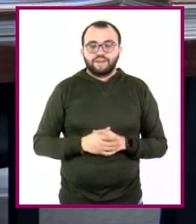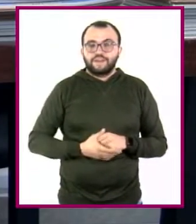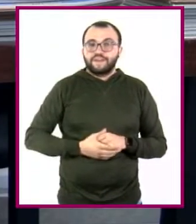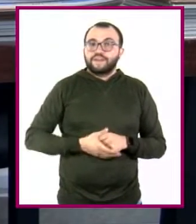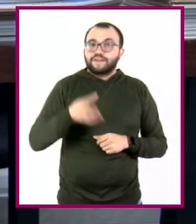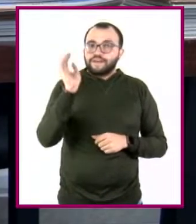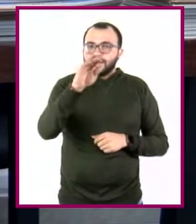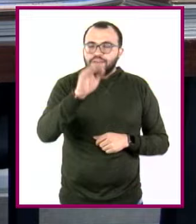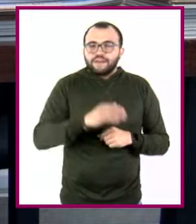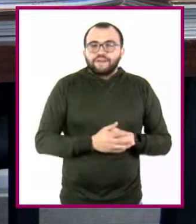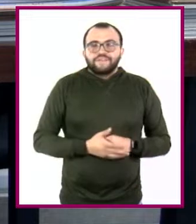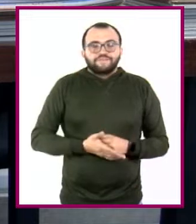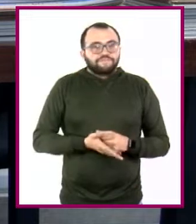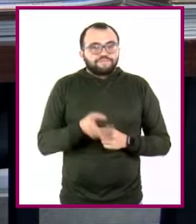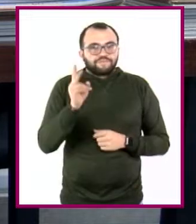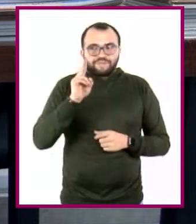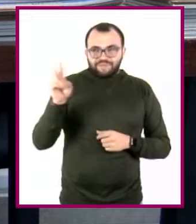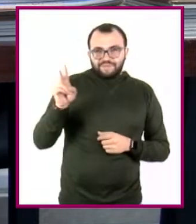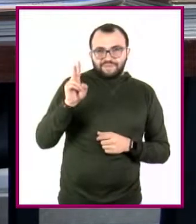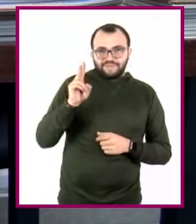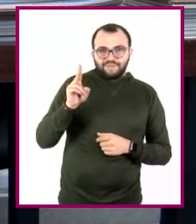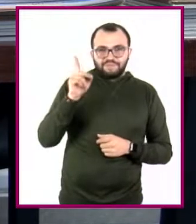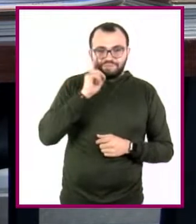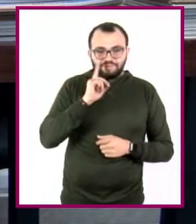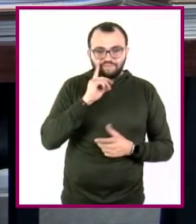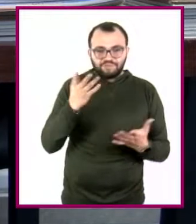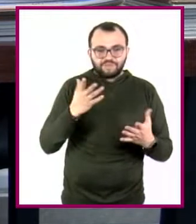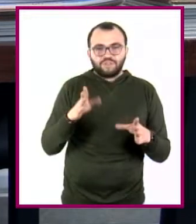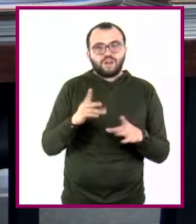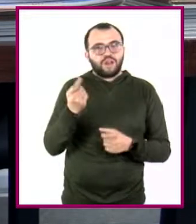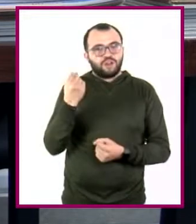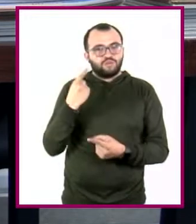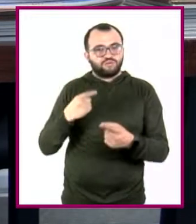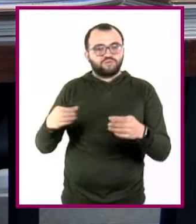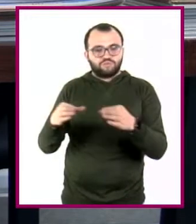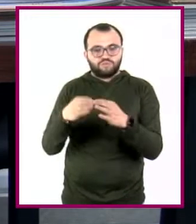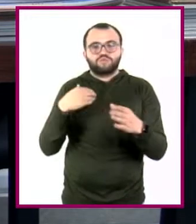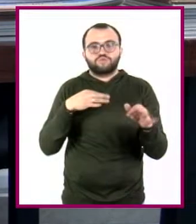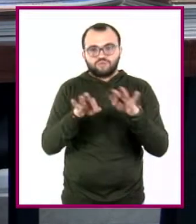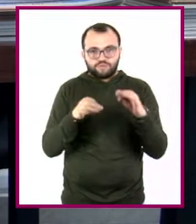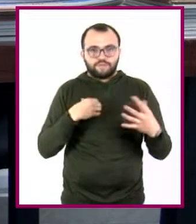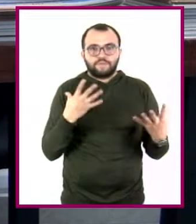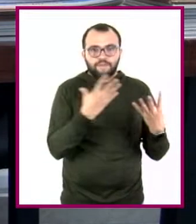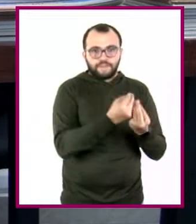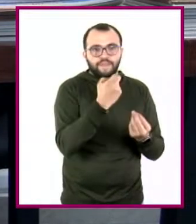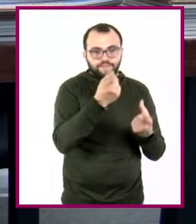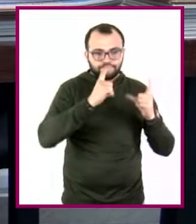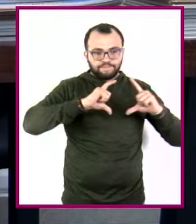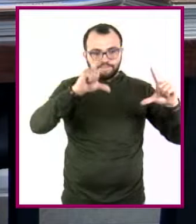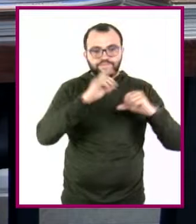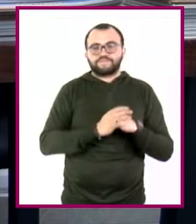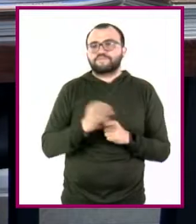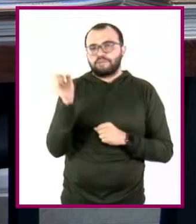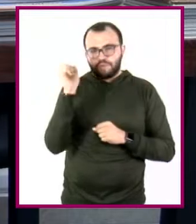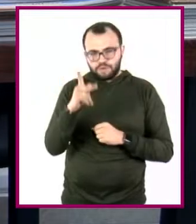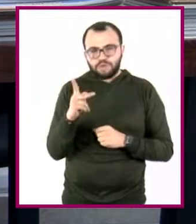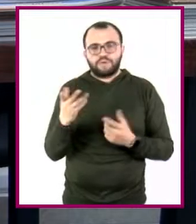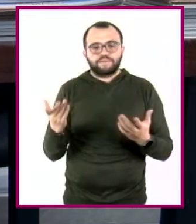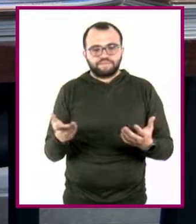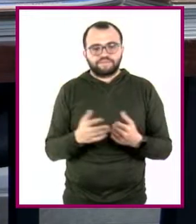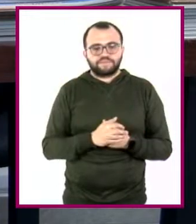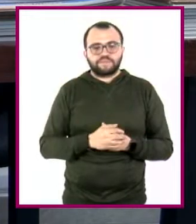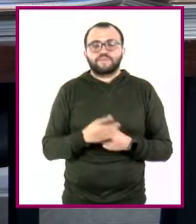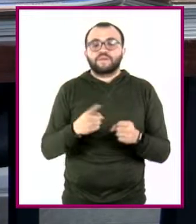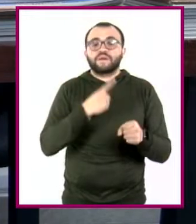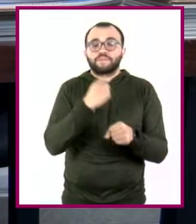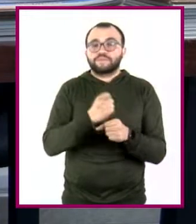Oye, Alfredo. ¿Sí? Como Frida está haciendo investigación en algunas comunidades, yo voy a trabajar contigo en este programa. Ok. Pues